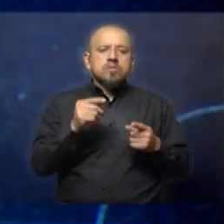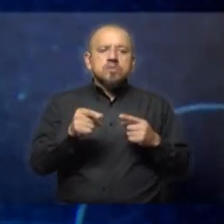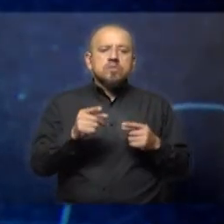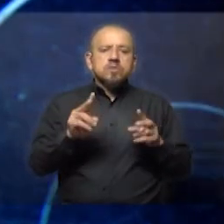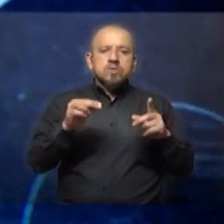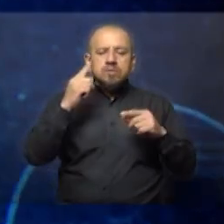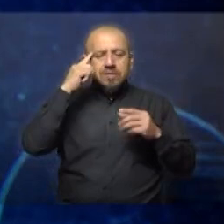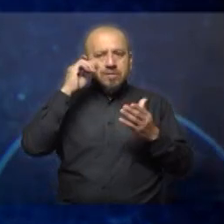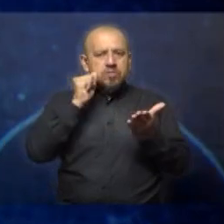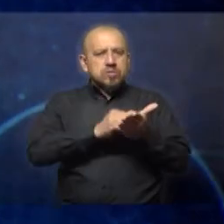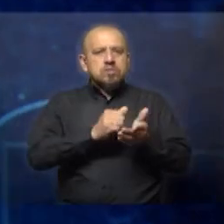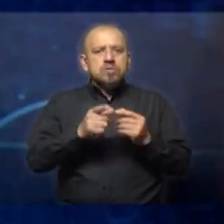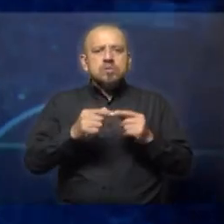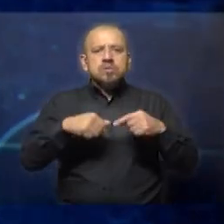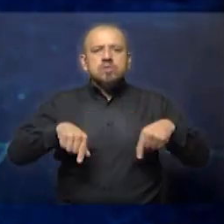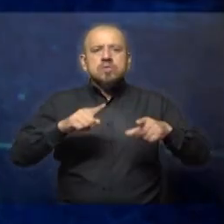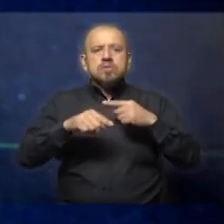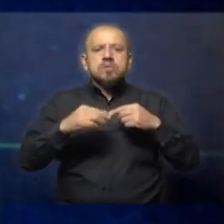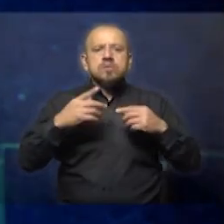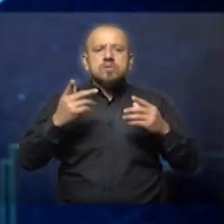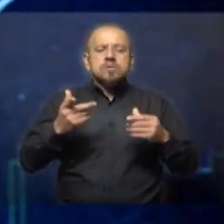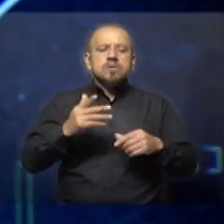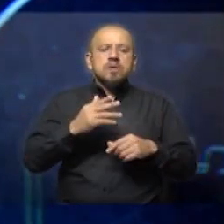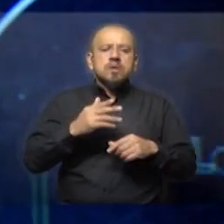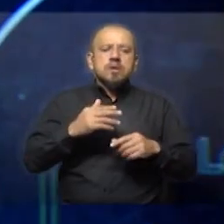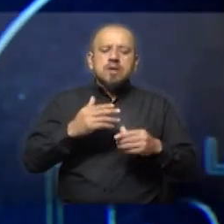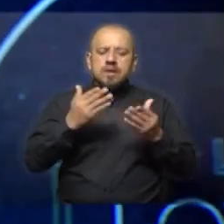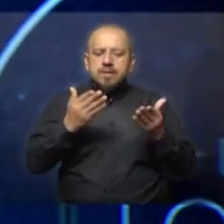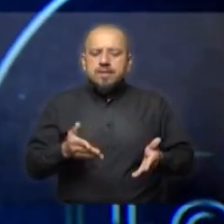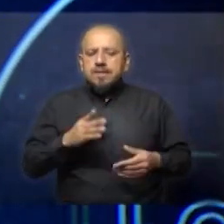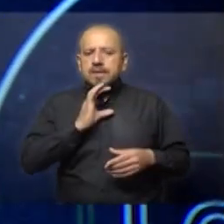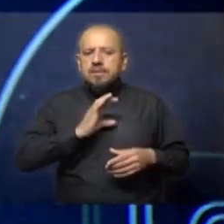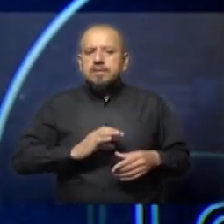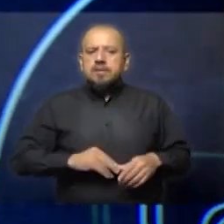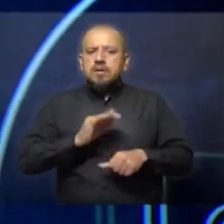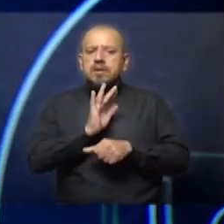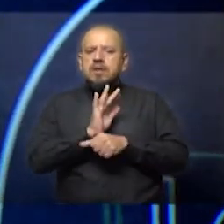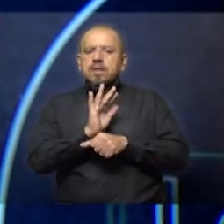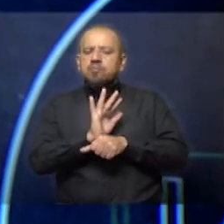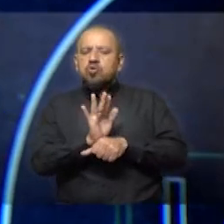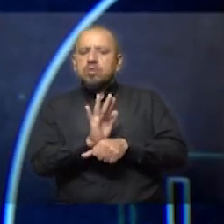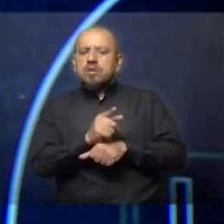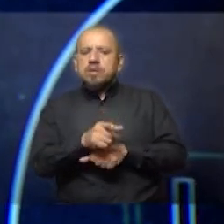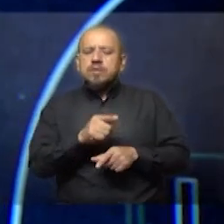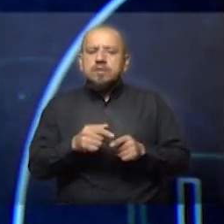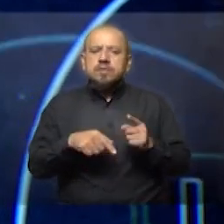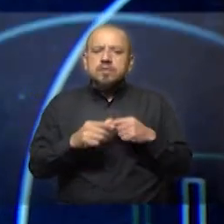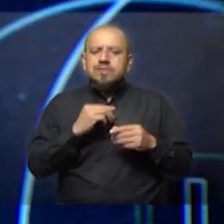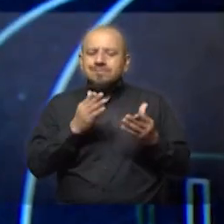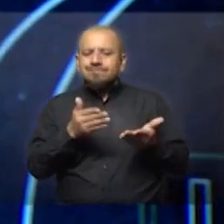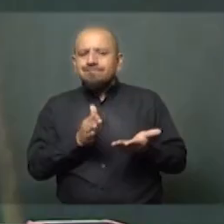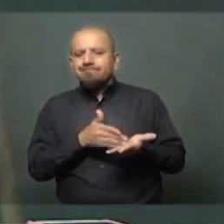tintes conservadores que mencionamos esa apelación a la biología y demás hacen que va a Ferreira vea a la mujer básicamente con compasión